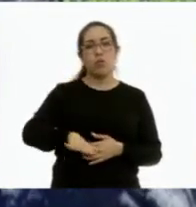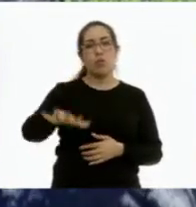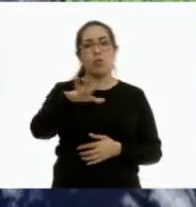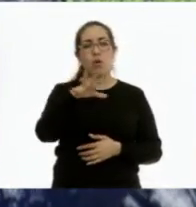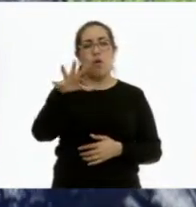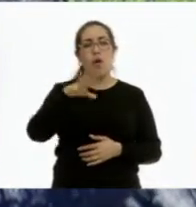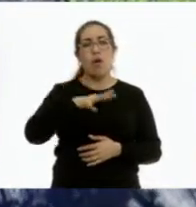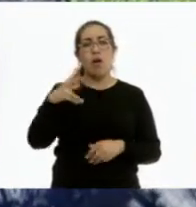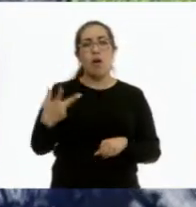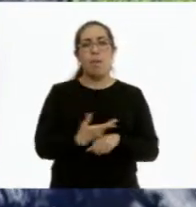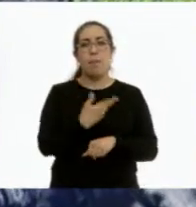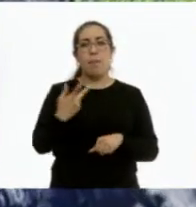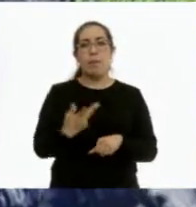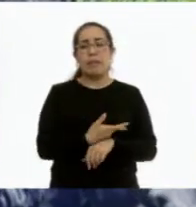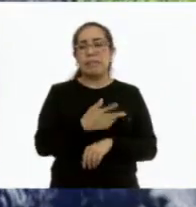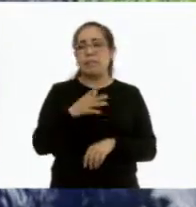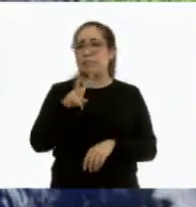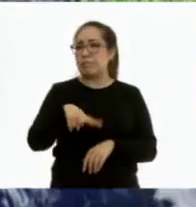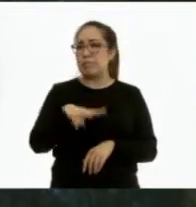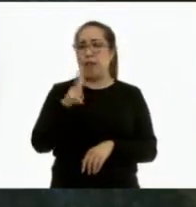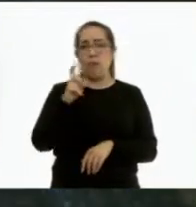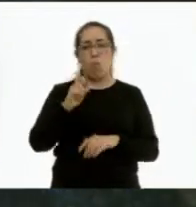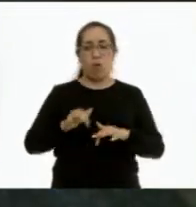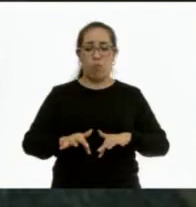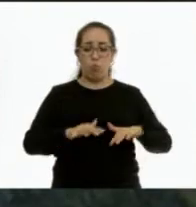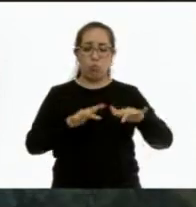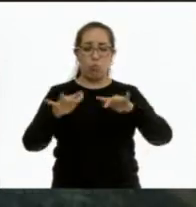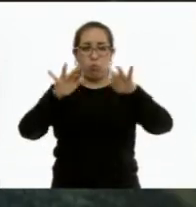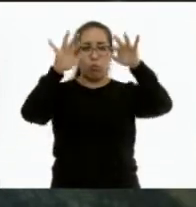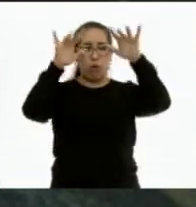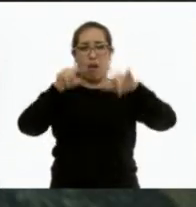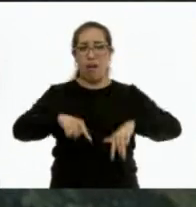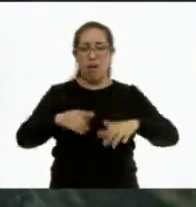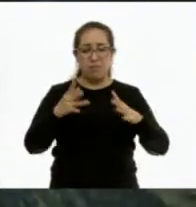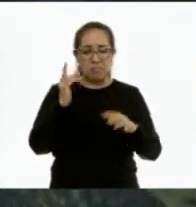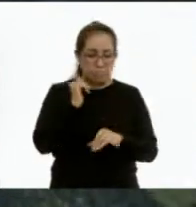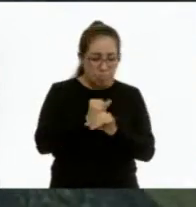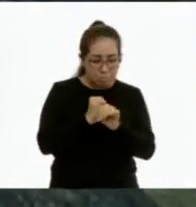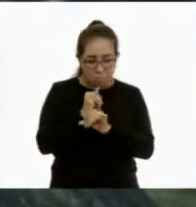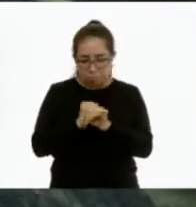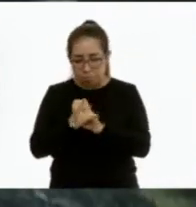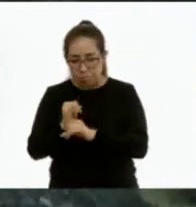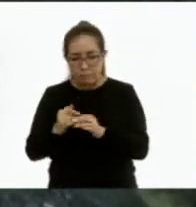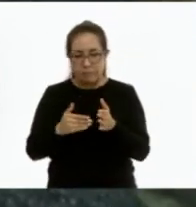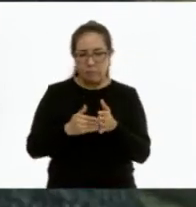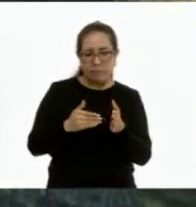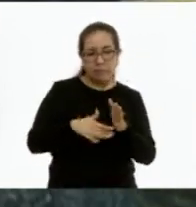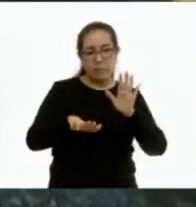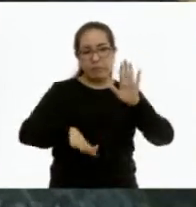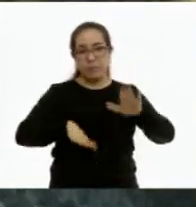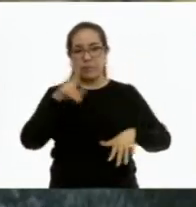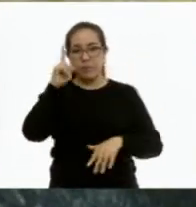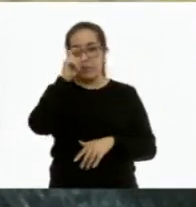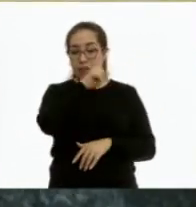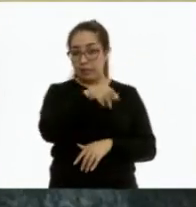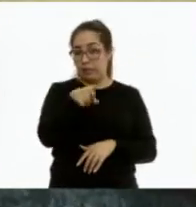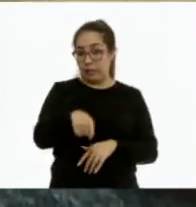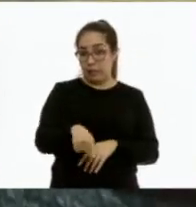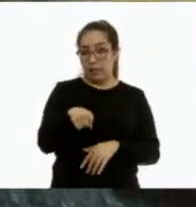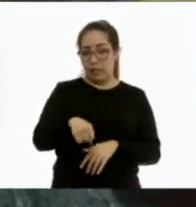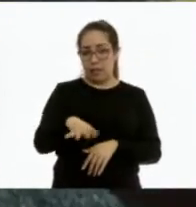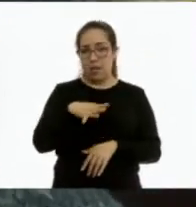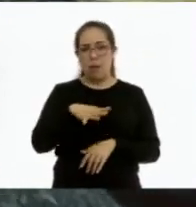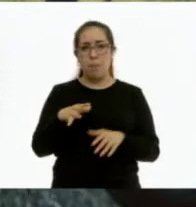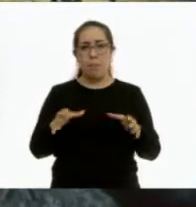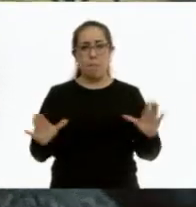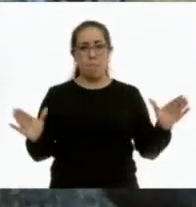el sitio dificultan las investigaciones, es claro que Cuicuilco no es solo una gigantesca pirámide de base circular, pues las